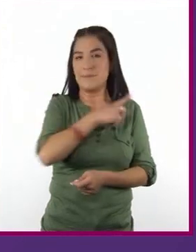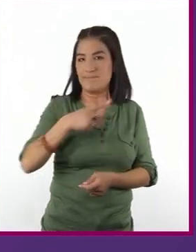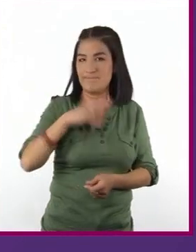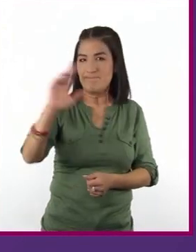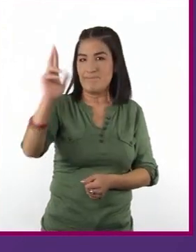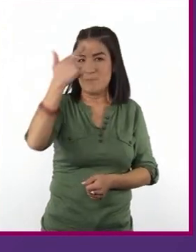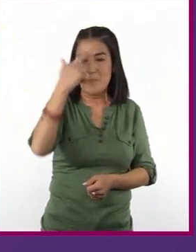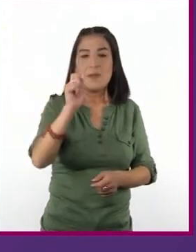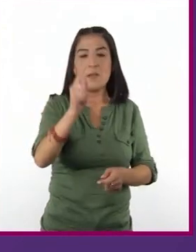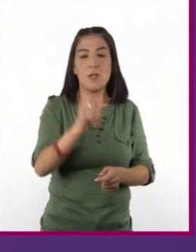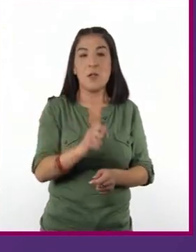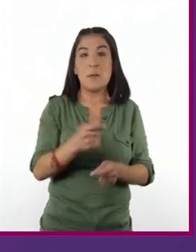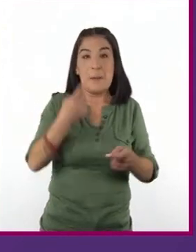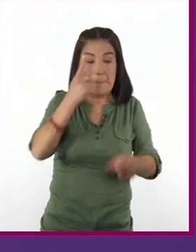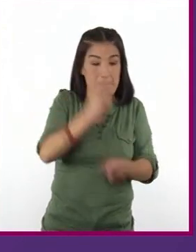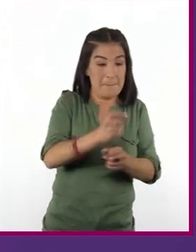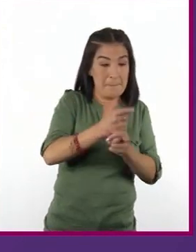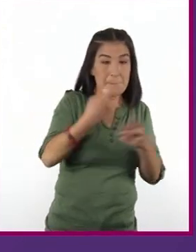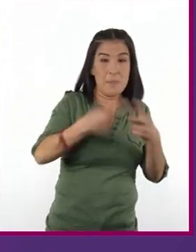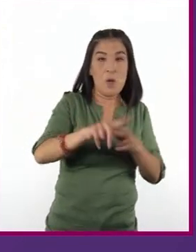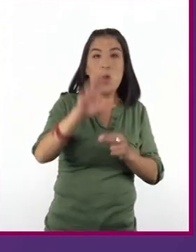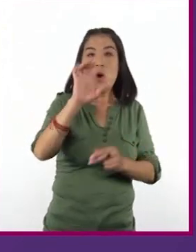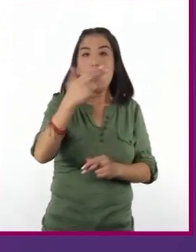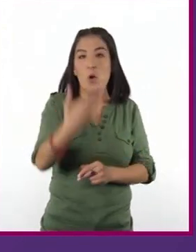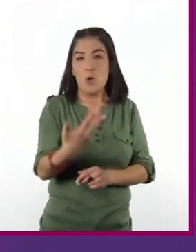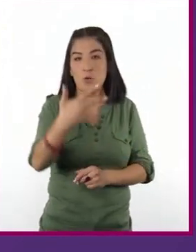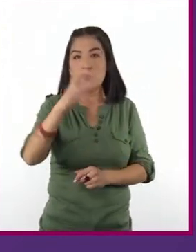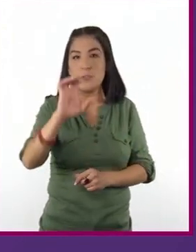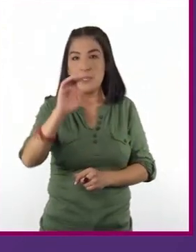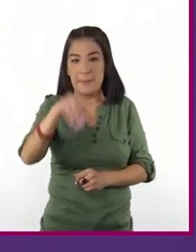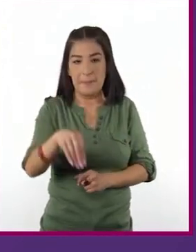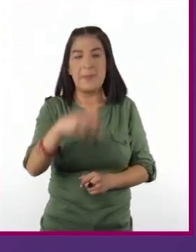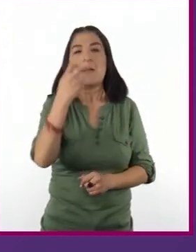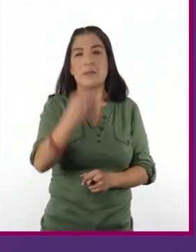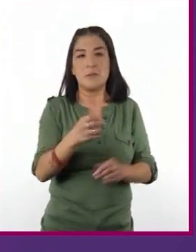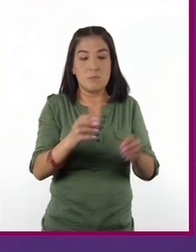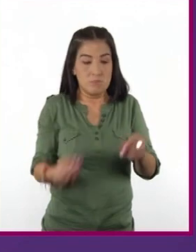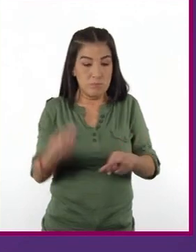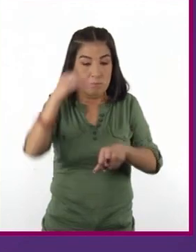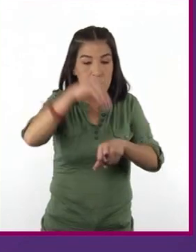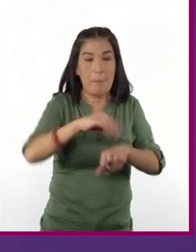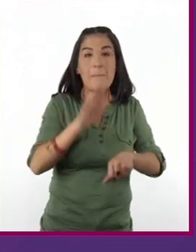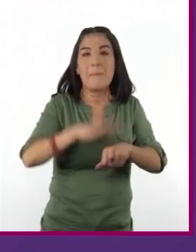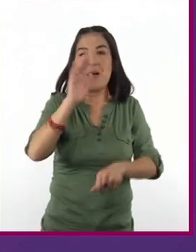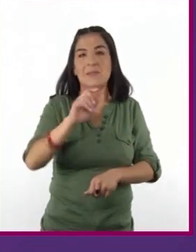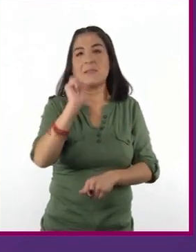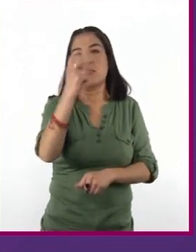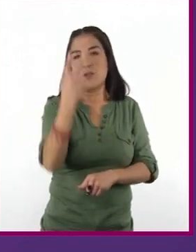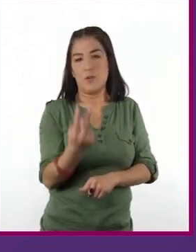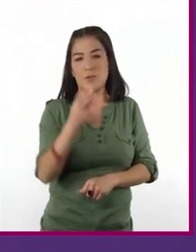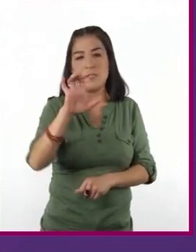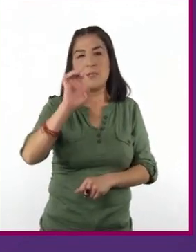longitud inicial es de 8 centímetros. Por tanto, su nueva longitud total será de 10 centímetros.